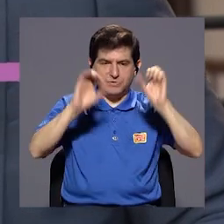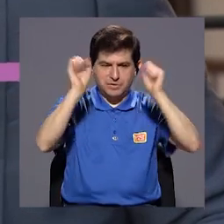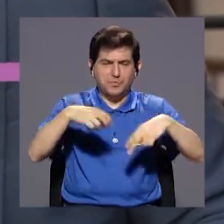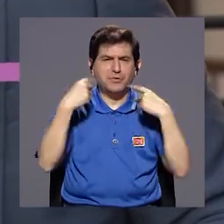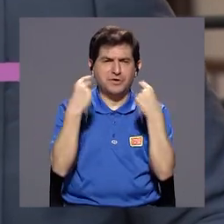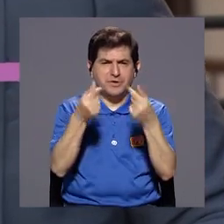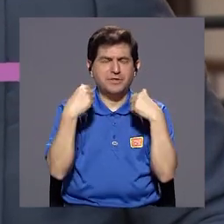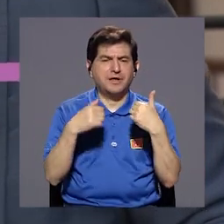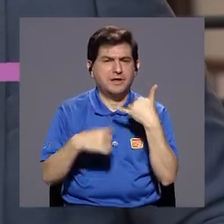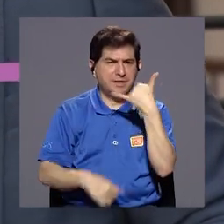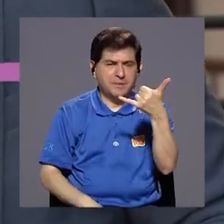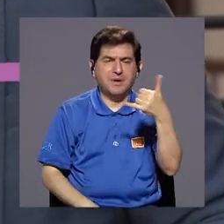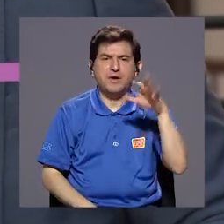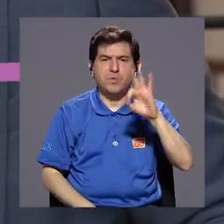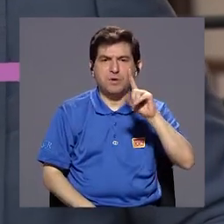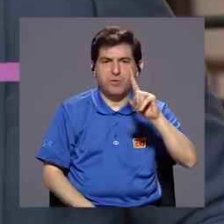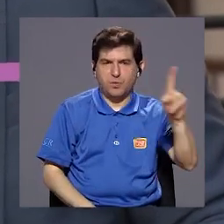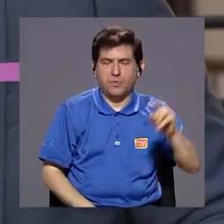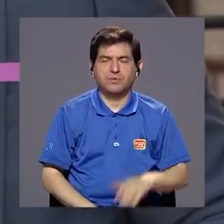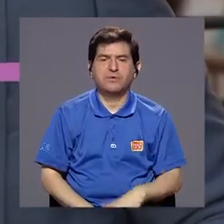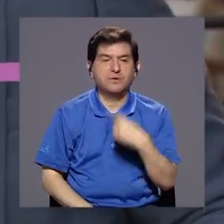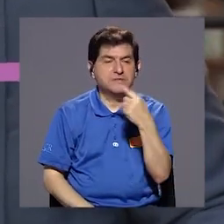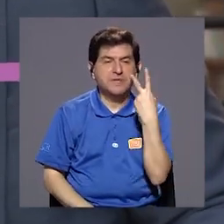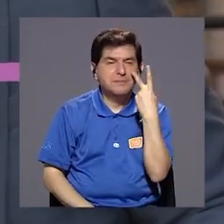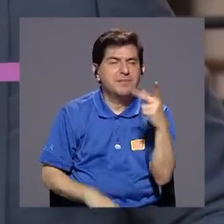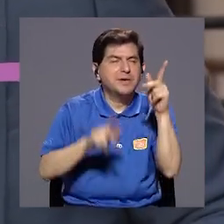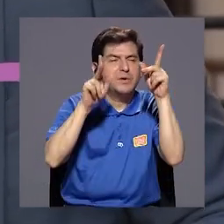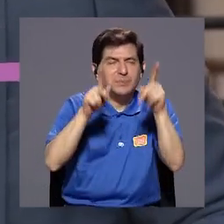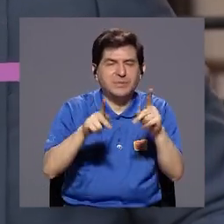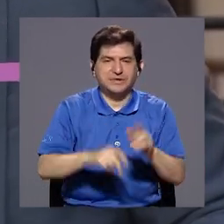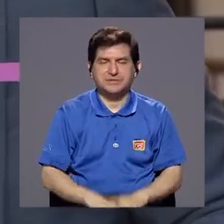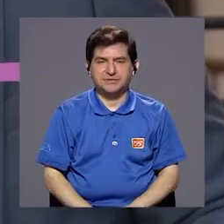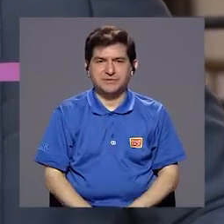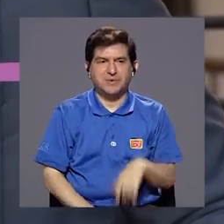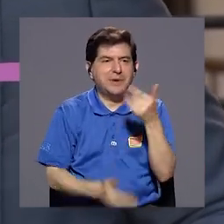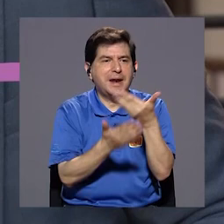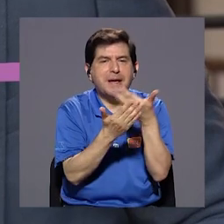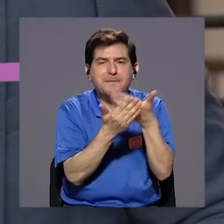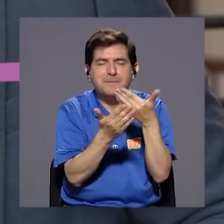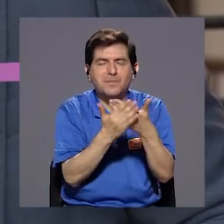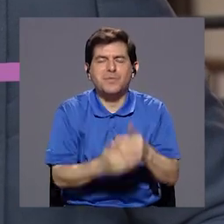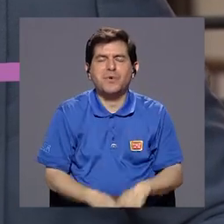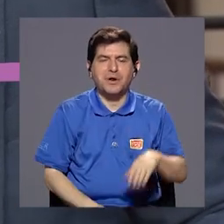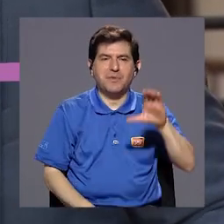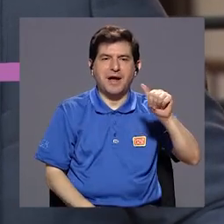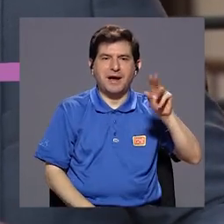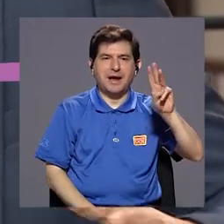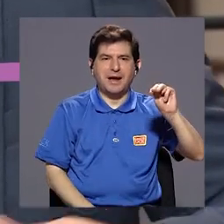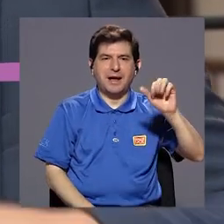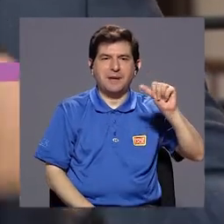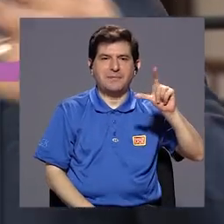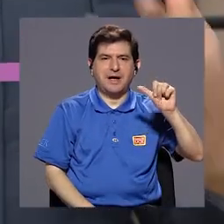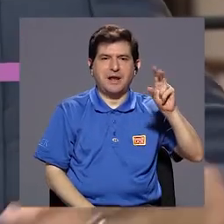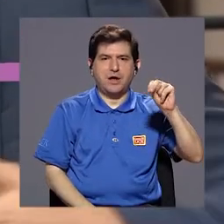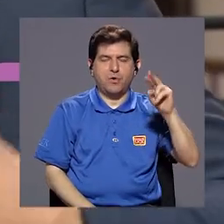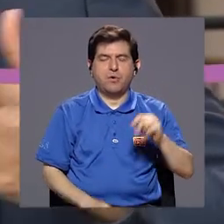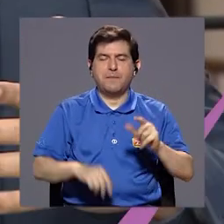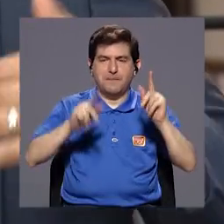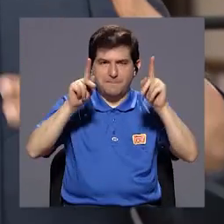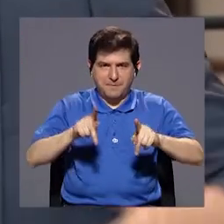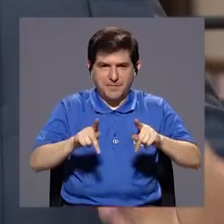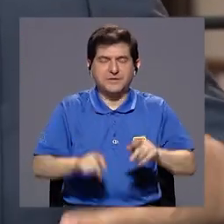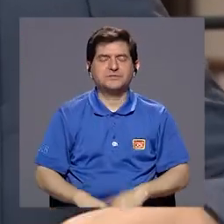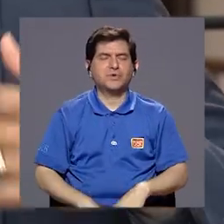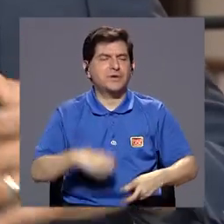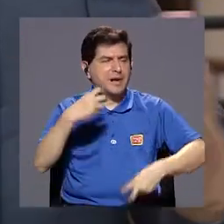persona pueda rápidamente llamar al 911 y decir, vea, estoy viendo aquí una persona que le hice la prueba al Camaleón y tiene una dificultad para el